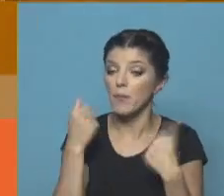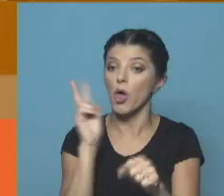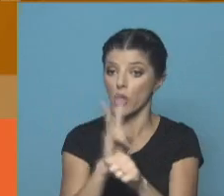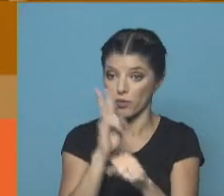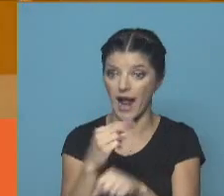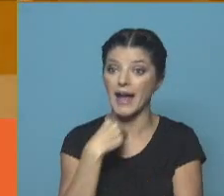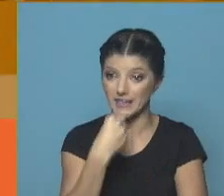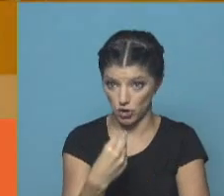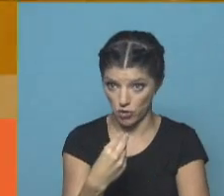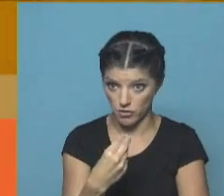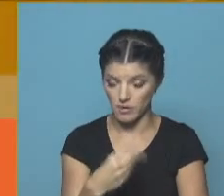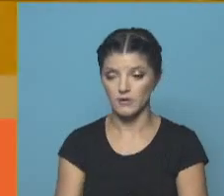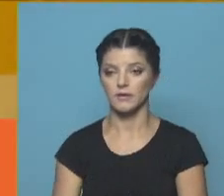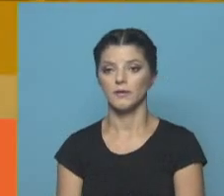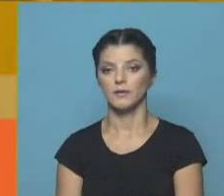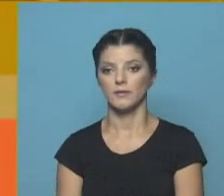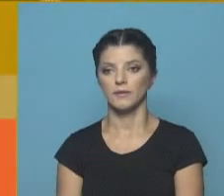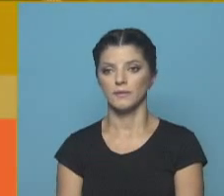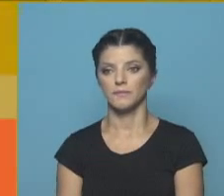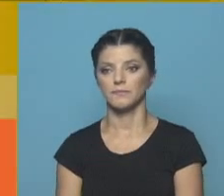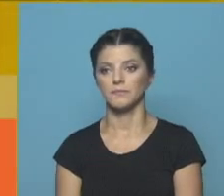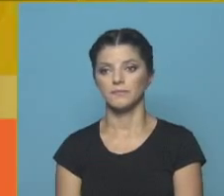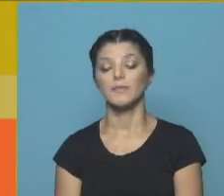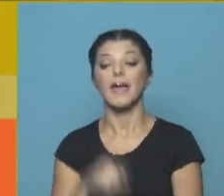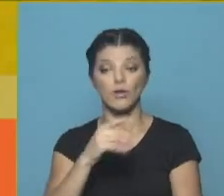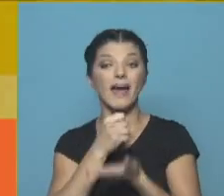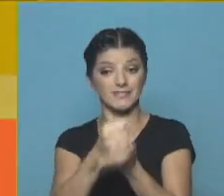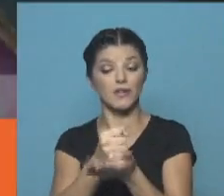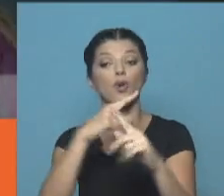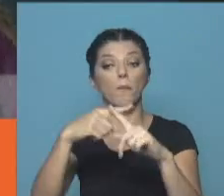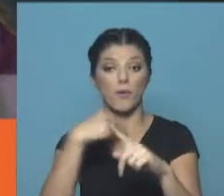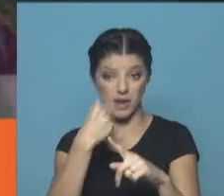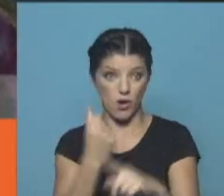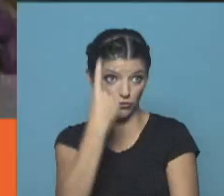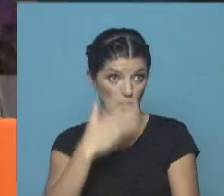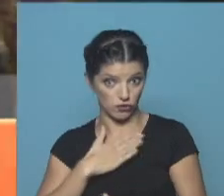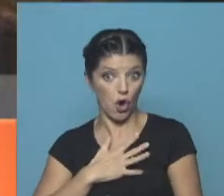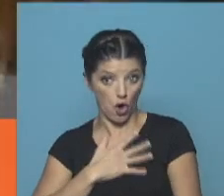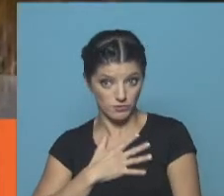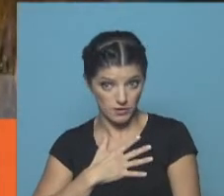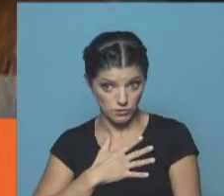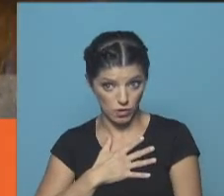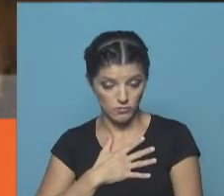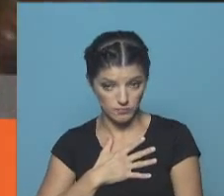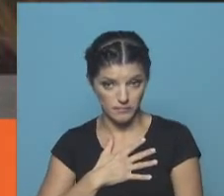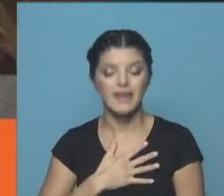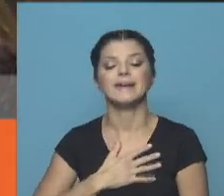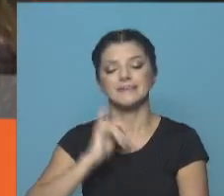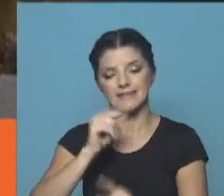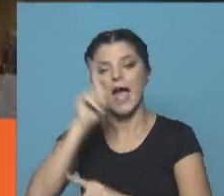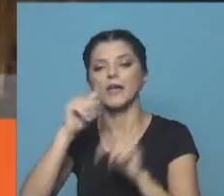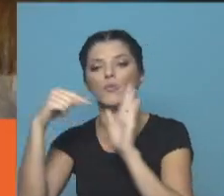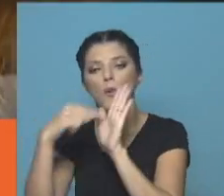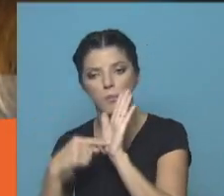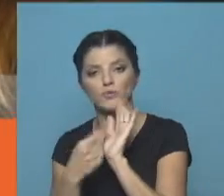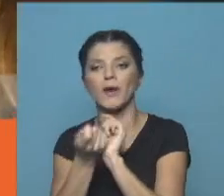hijos. Esto tiene que ver con el esquema de transferencias, que la Asignación Universal por Hijo es una que nosotros celebramos mucho, que si bien tiene algunas modificaciones